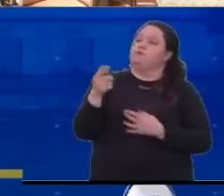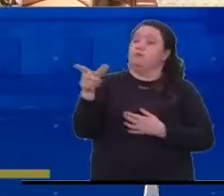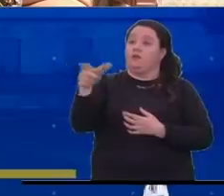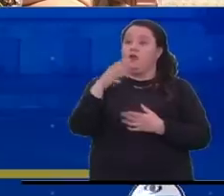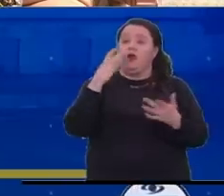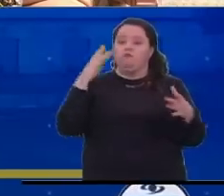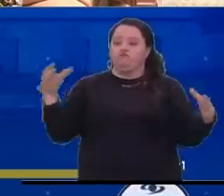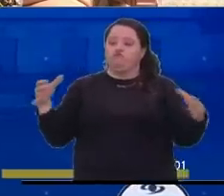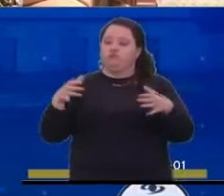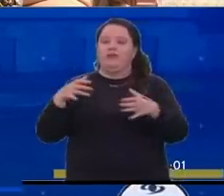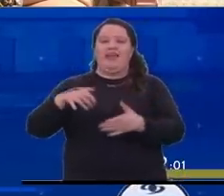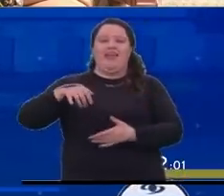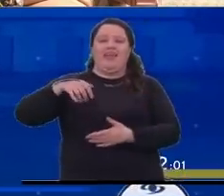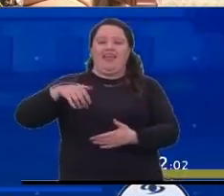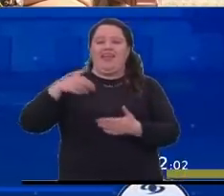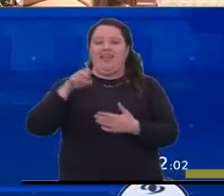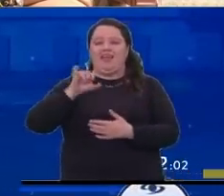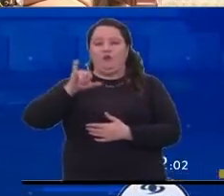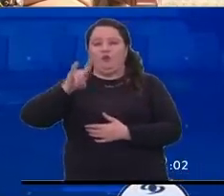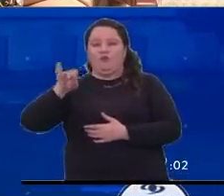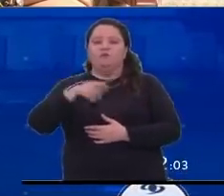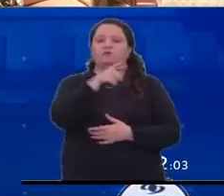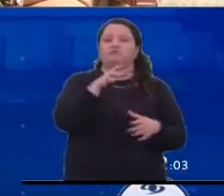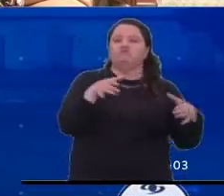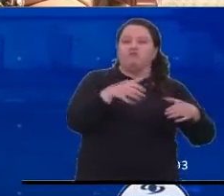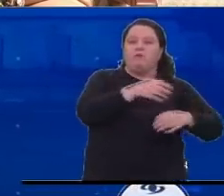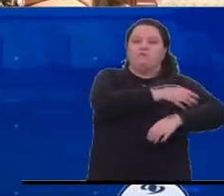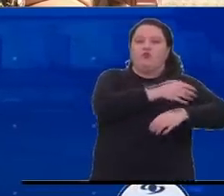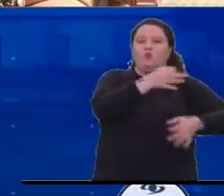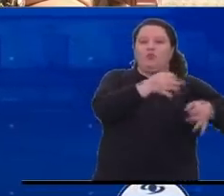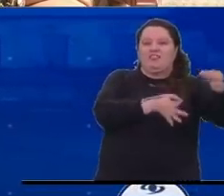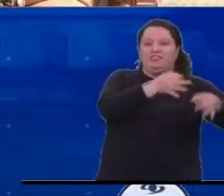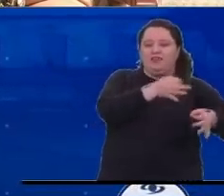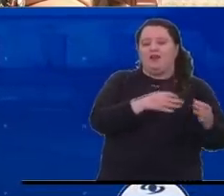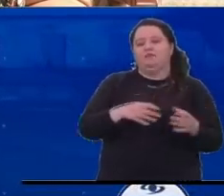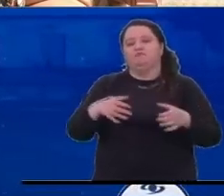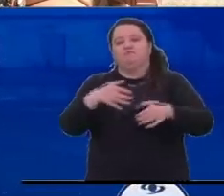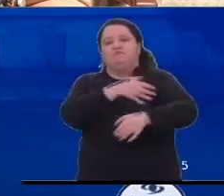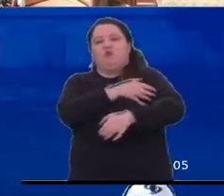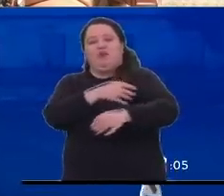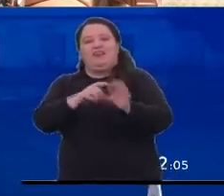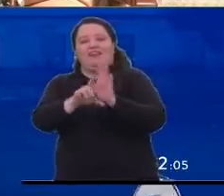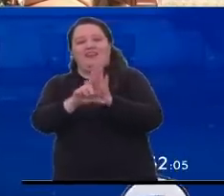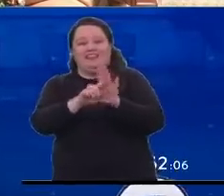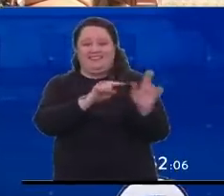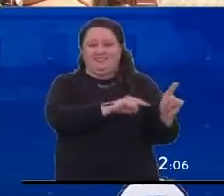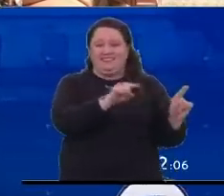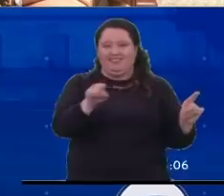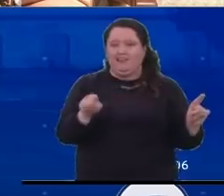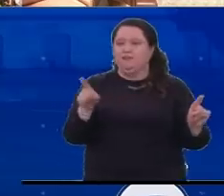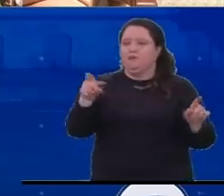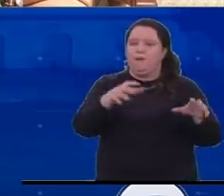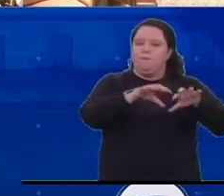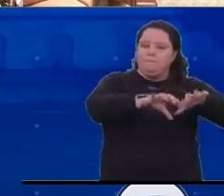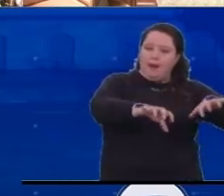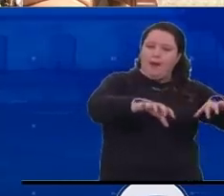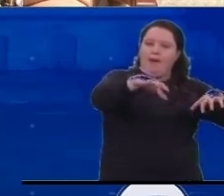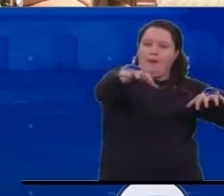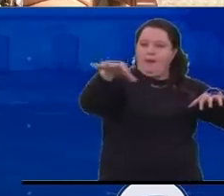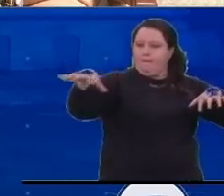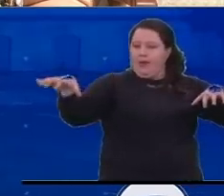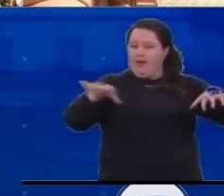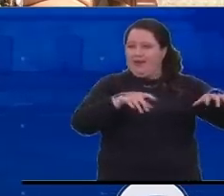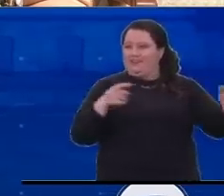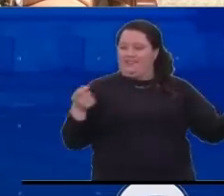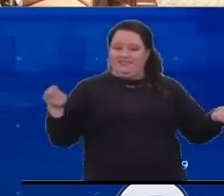poder ejecutivo con el poder judicial, con el poder legislativo y la separación de poderes? ¿Hasta dónde va a